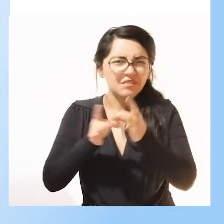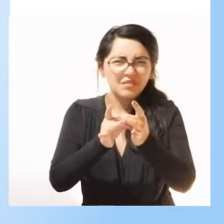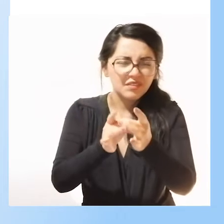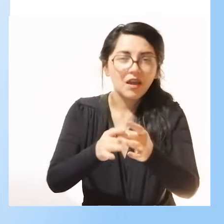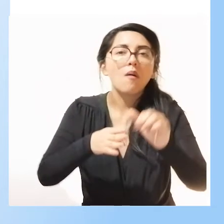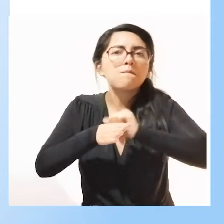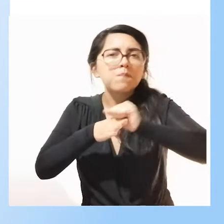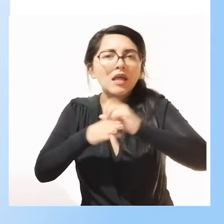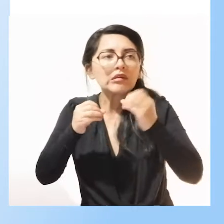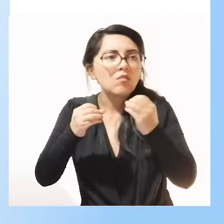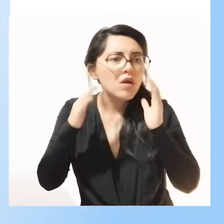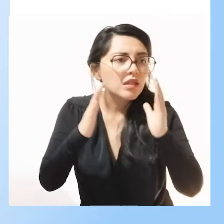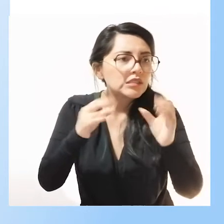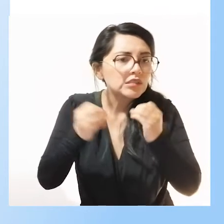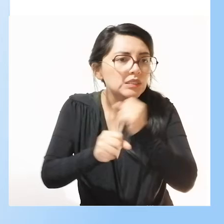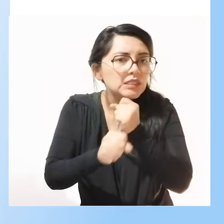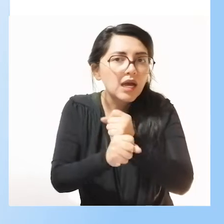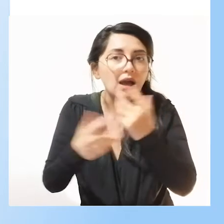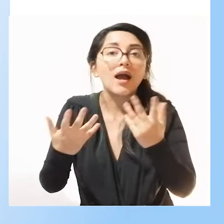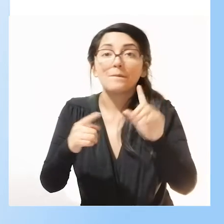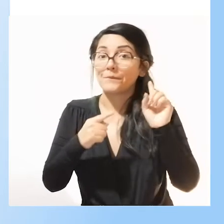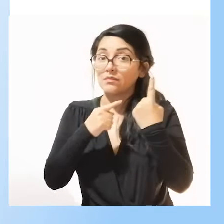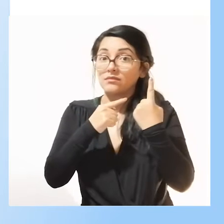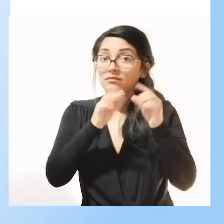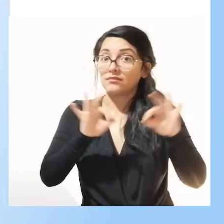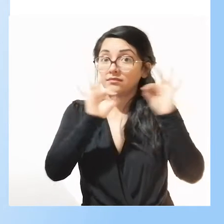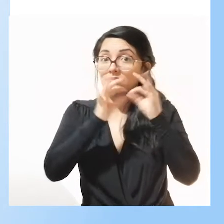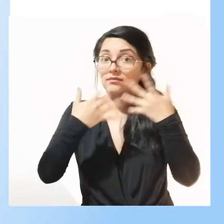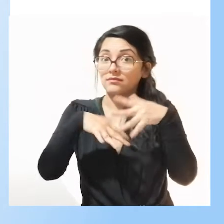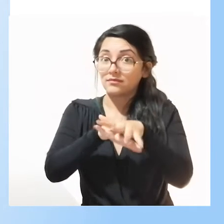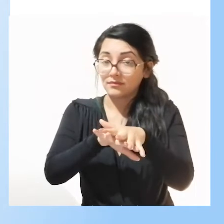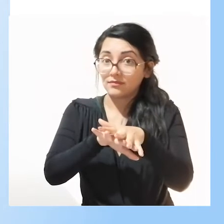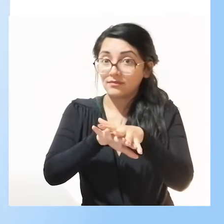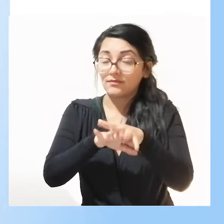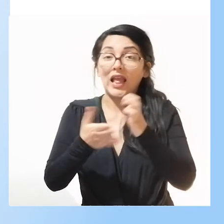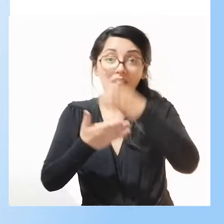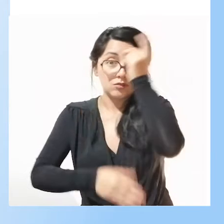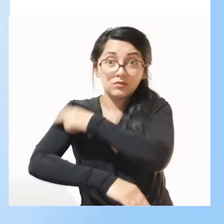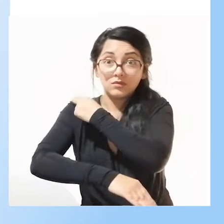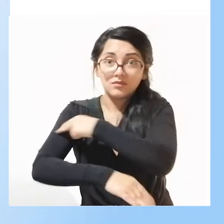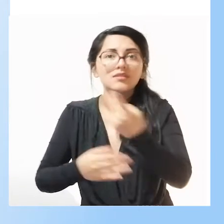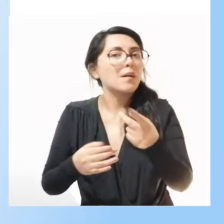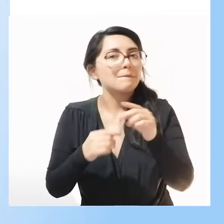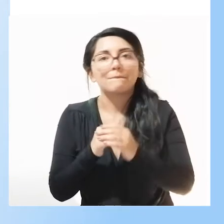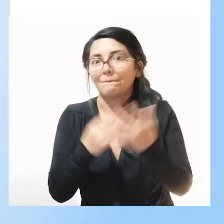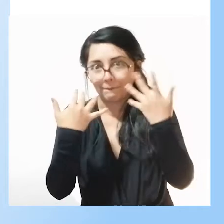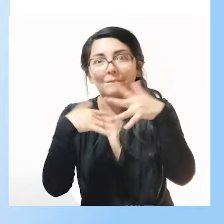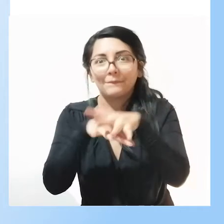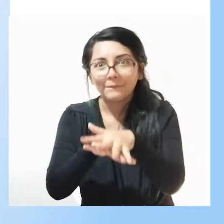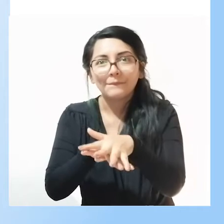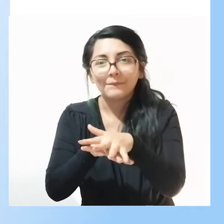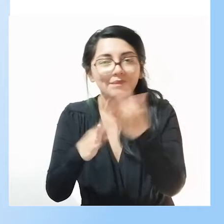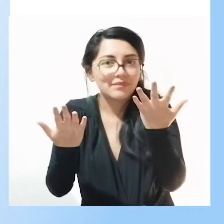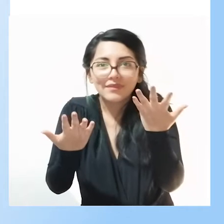la intervención, tenemos que empezar hablando de inclusión. La pedagogía hospitalaria es inclusiva por